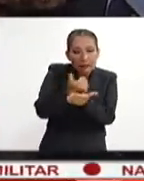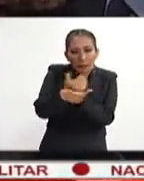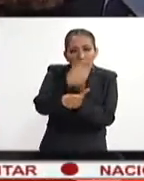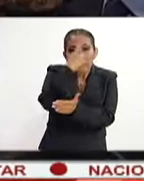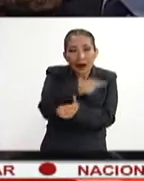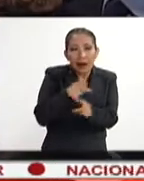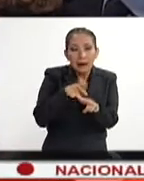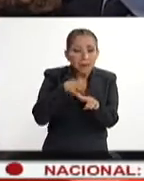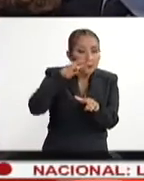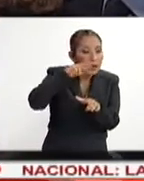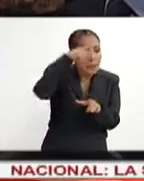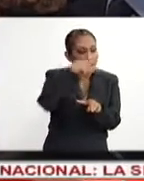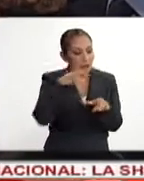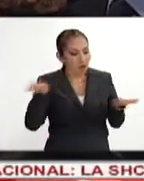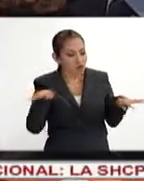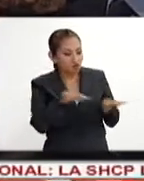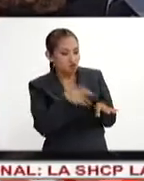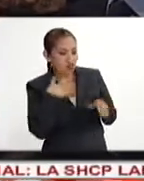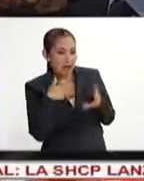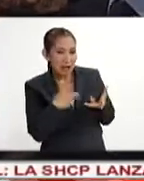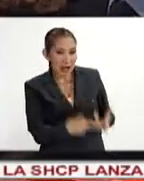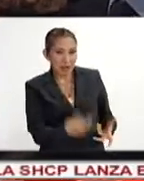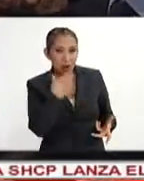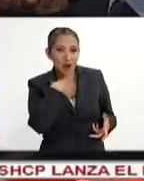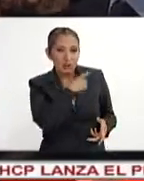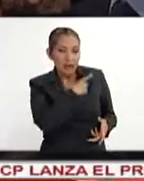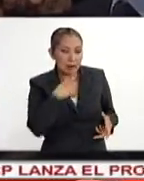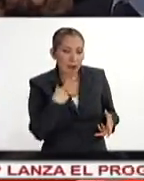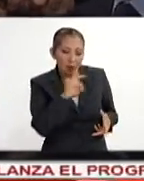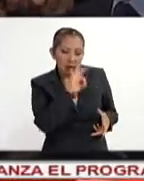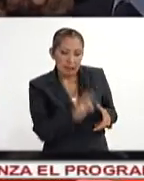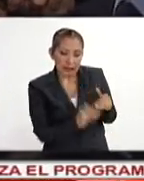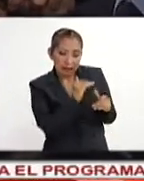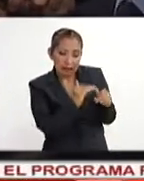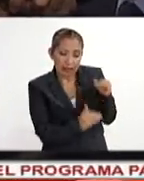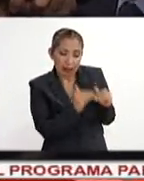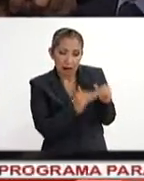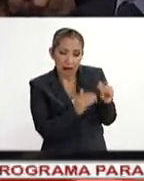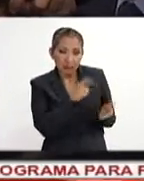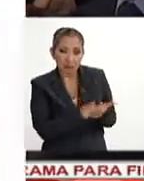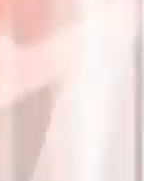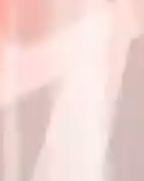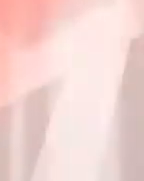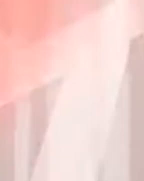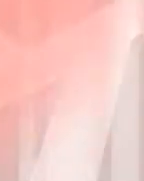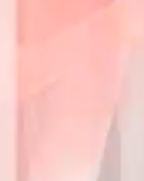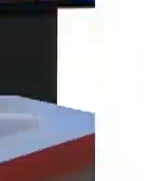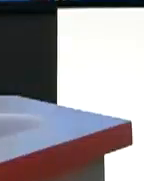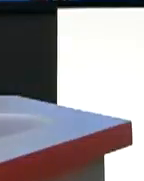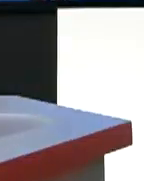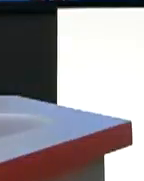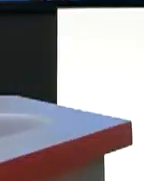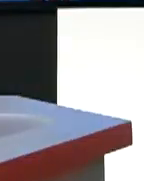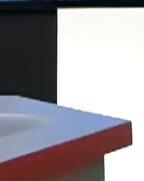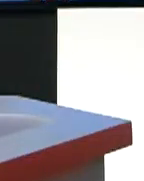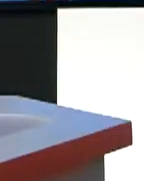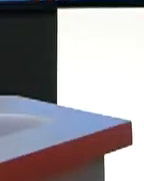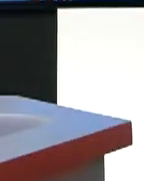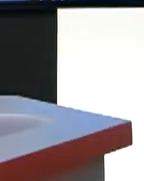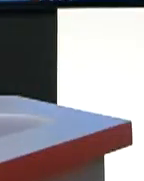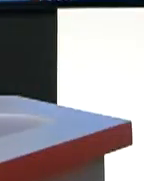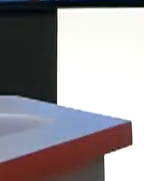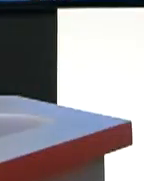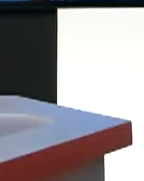para seguir ubicando al país en una trayectoria de deuda como porcentaje del PIB decreciente. El Servicio de